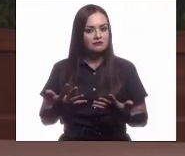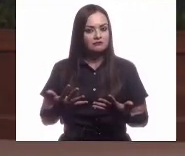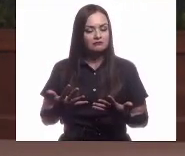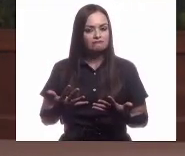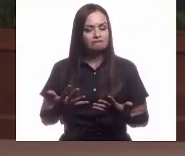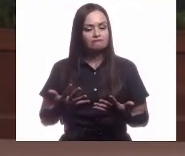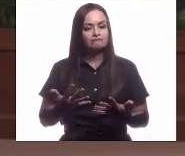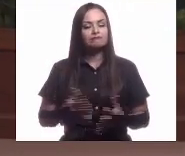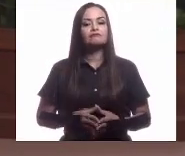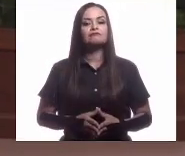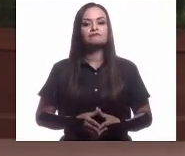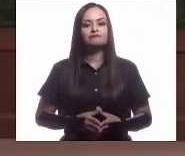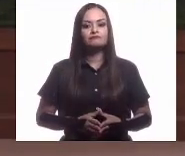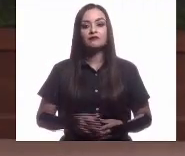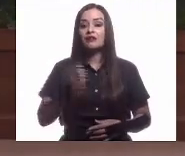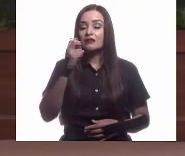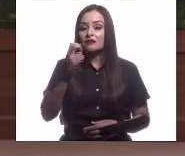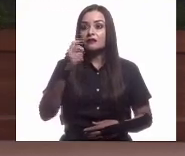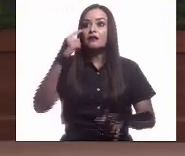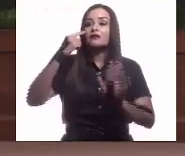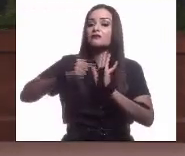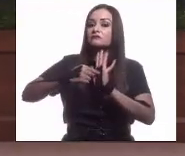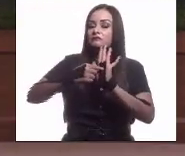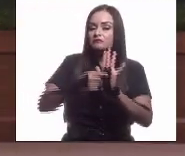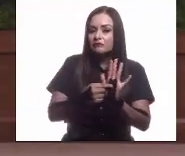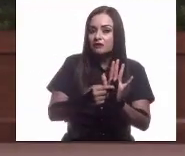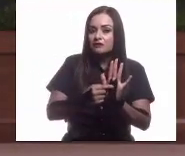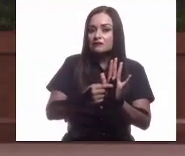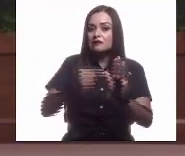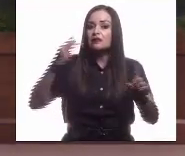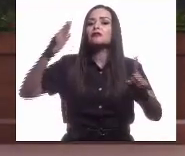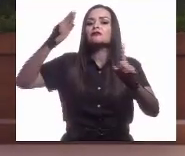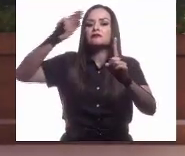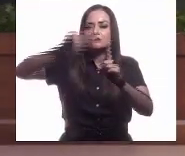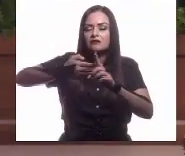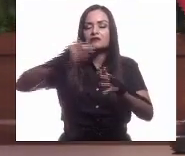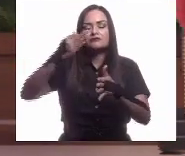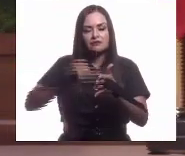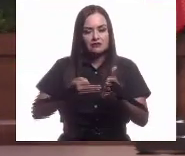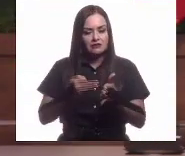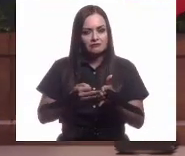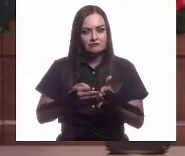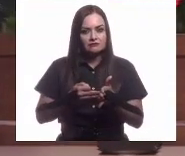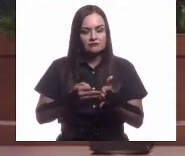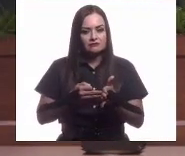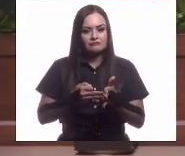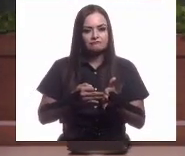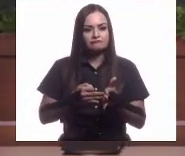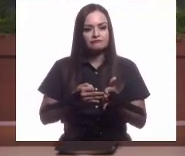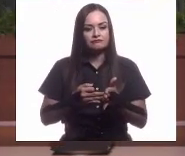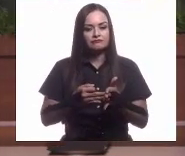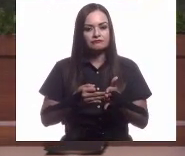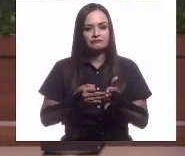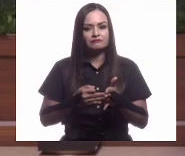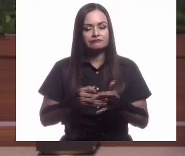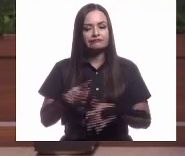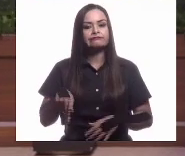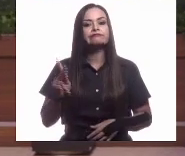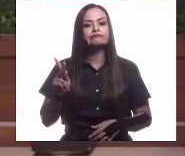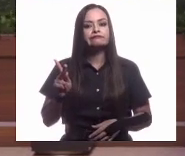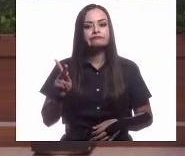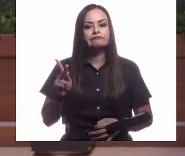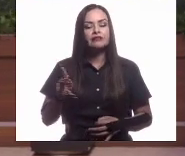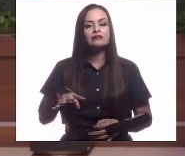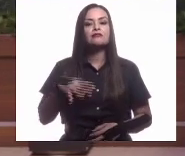Y también están ahí los resultados que hemos obtenido y los retos que aún enfrentamos. Pero tras